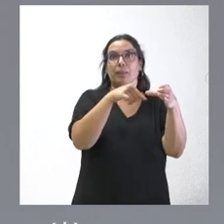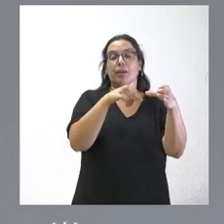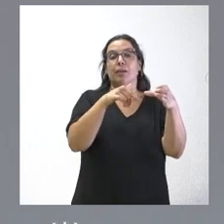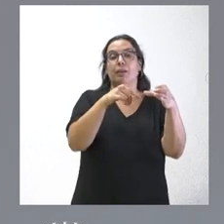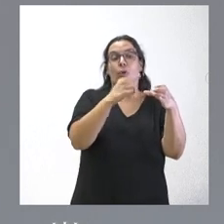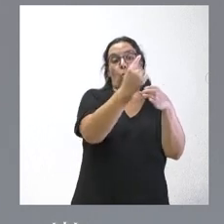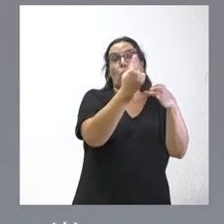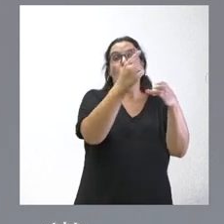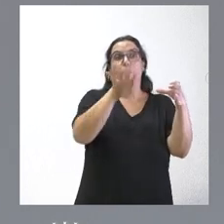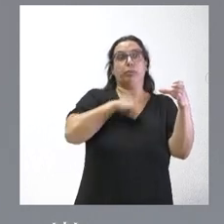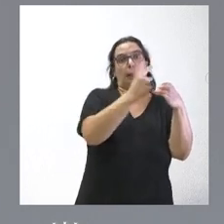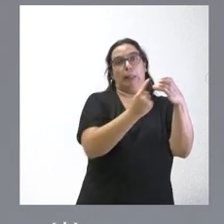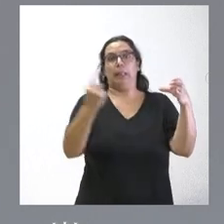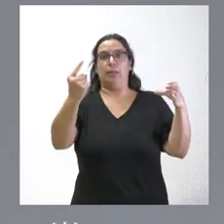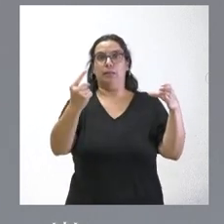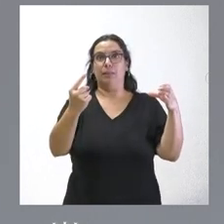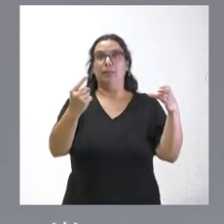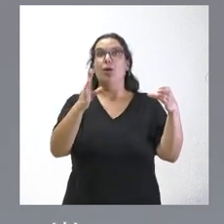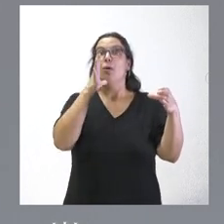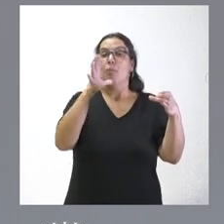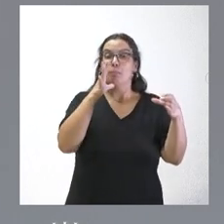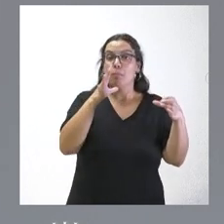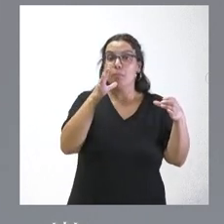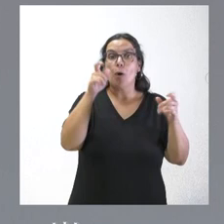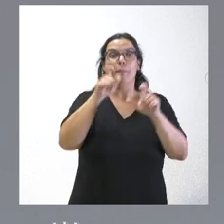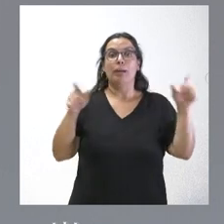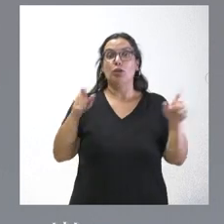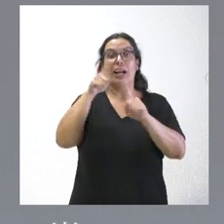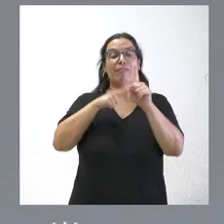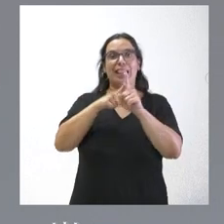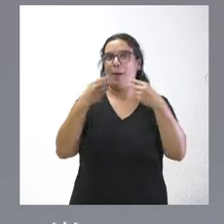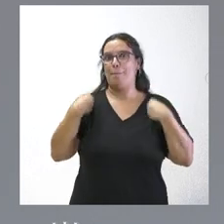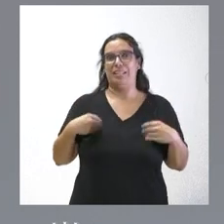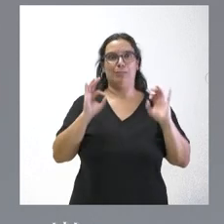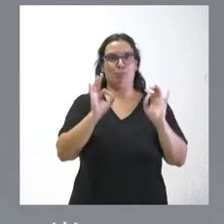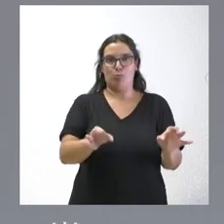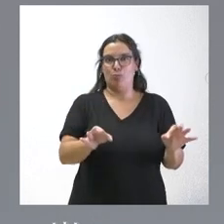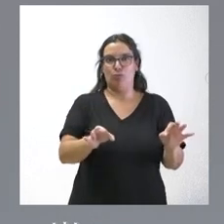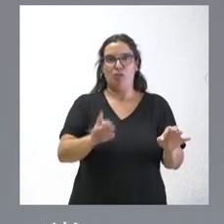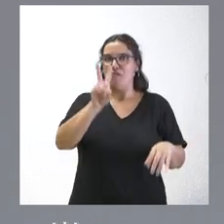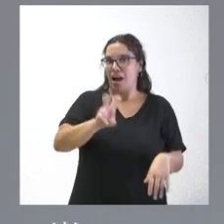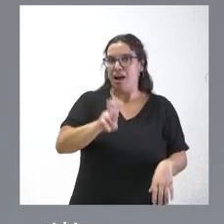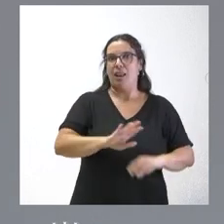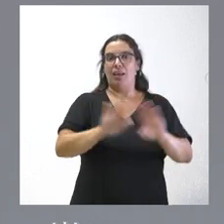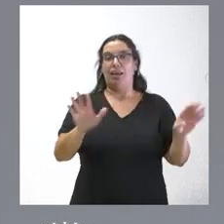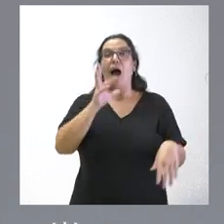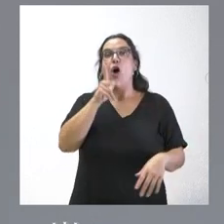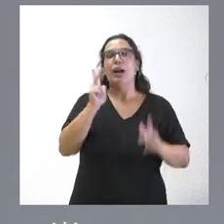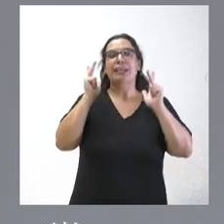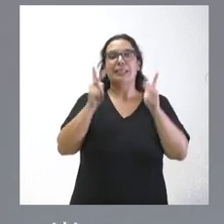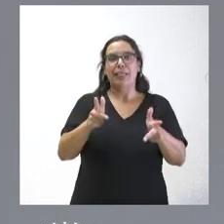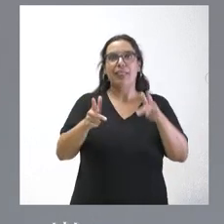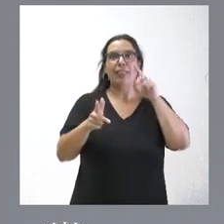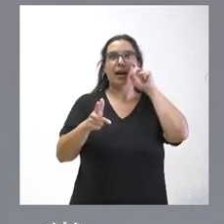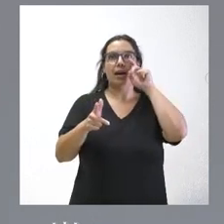en materia de personal siempre van a tener el mismo personal de referencia el personal ahora mismo la residencias actúa